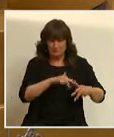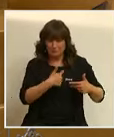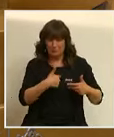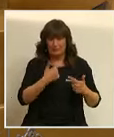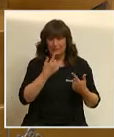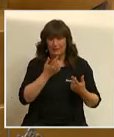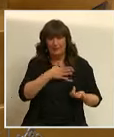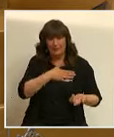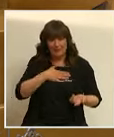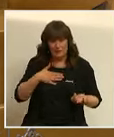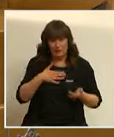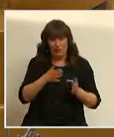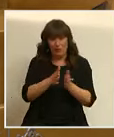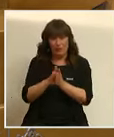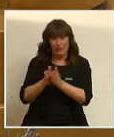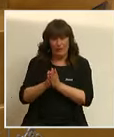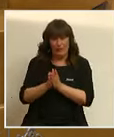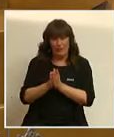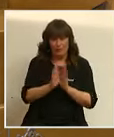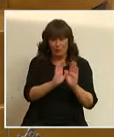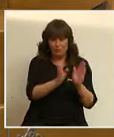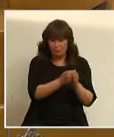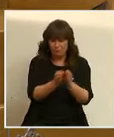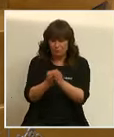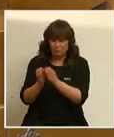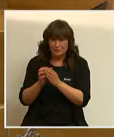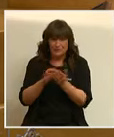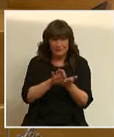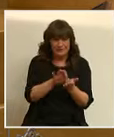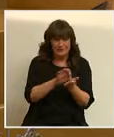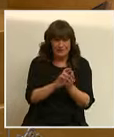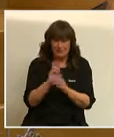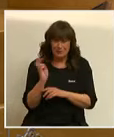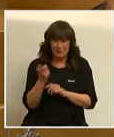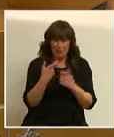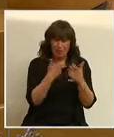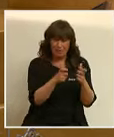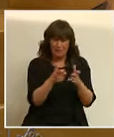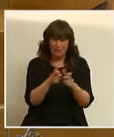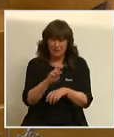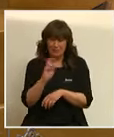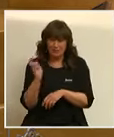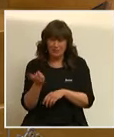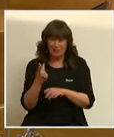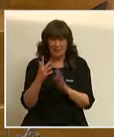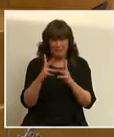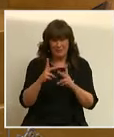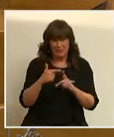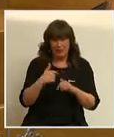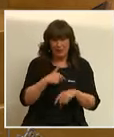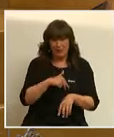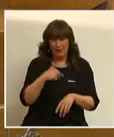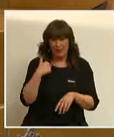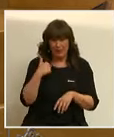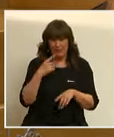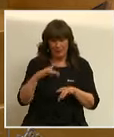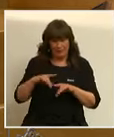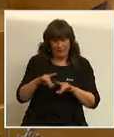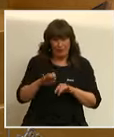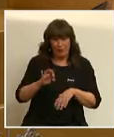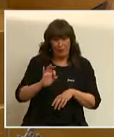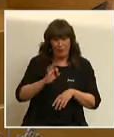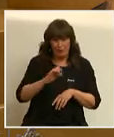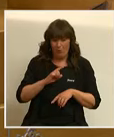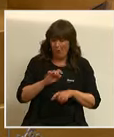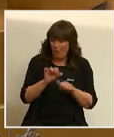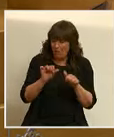extensible a todos los compañeros de los distintos servicios y departamentos de la Administración General del Estado en el territorio que, de una u otra